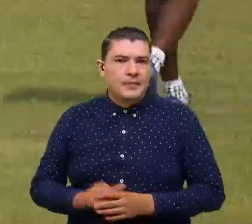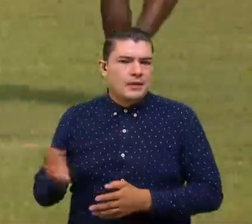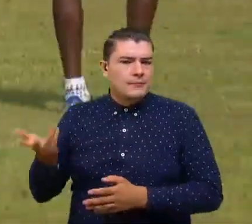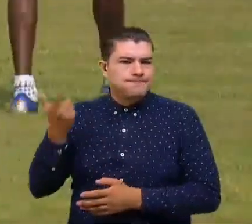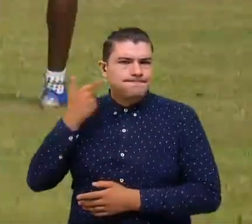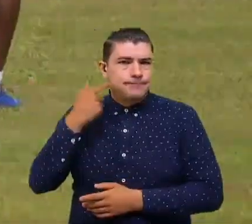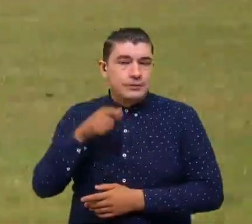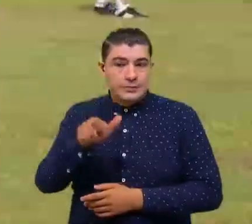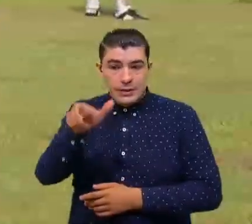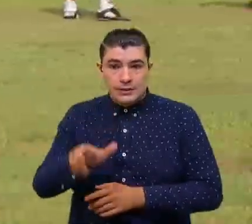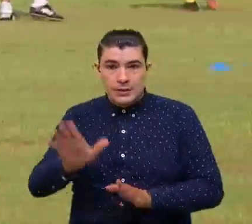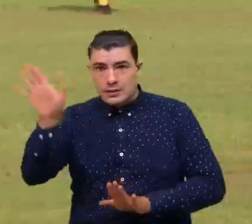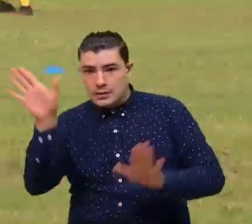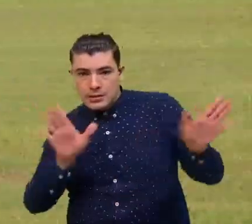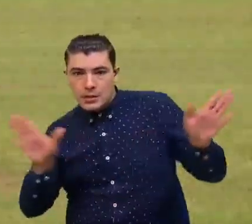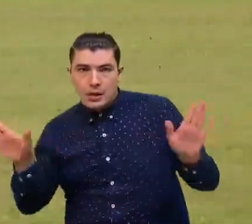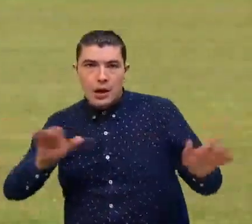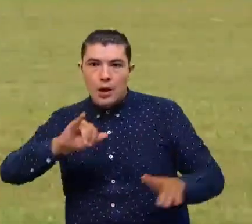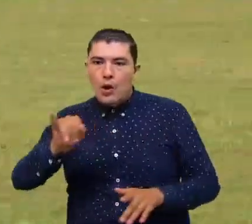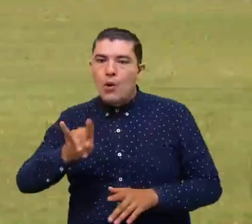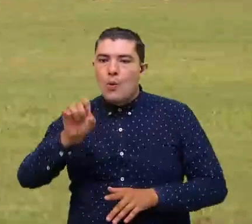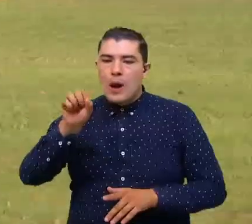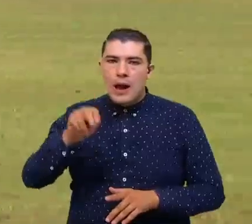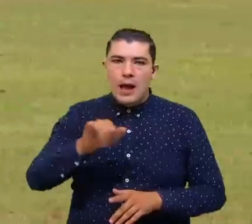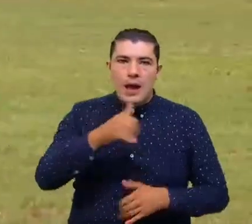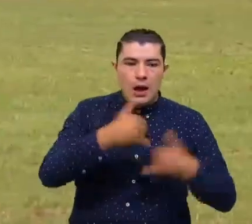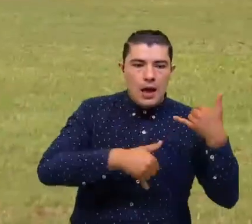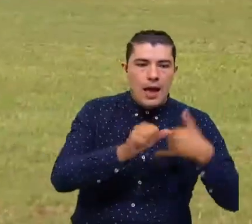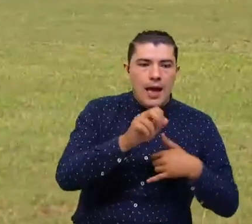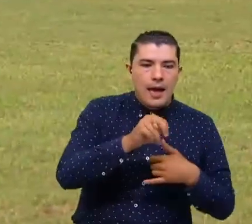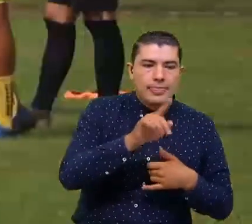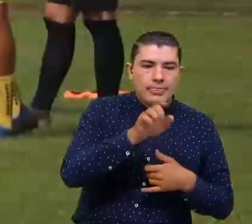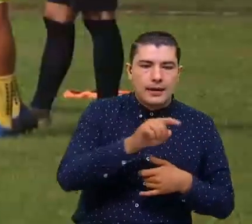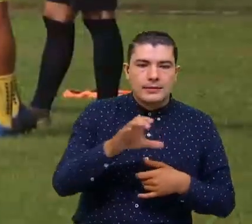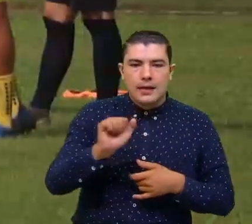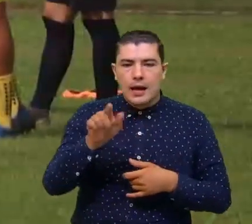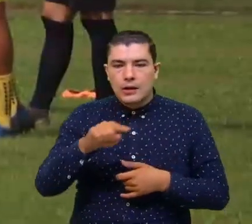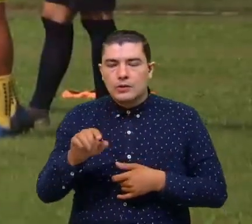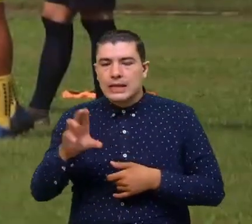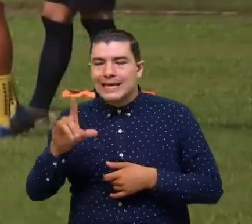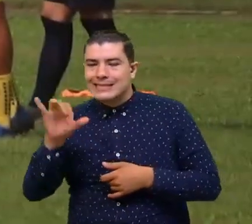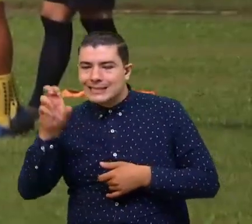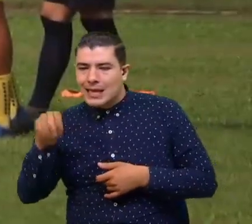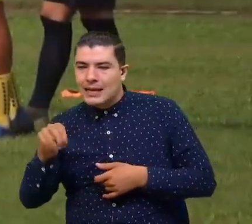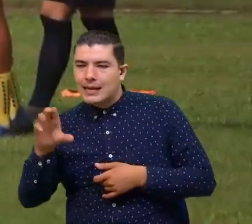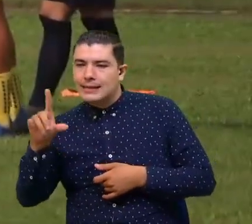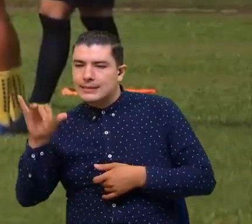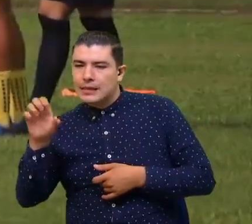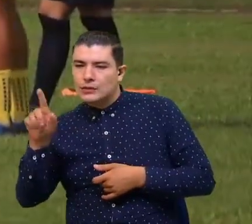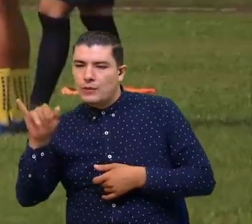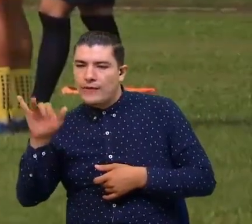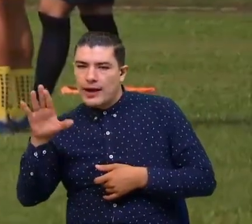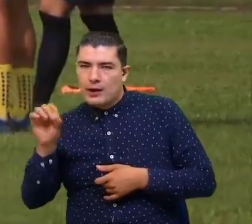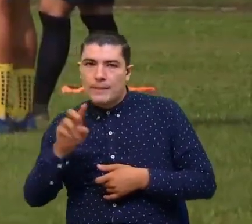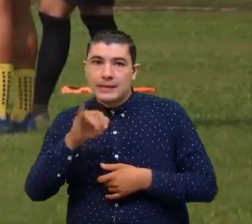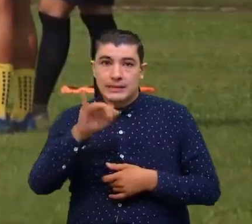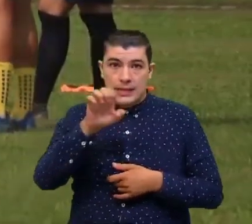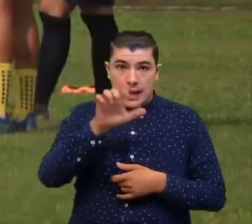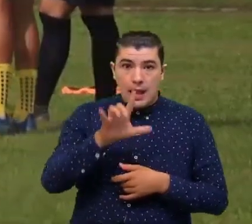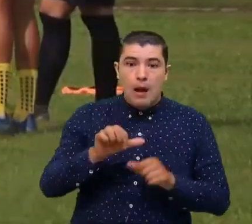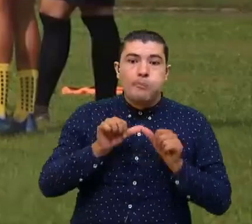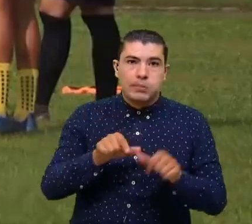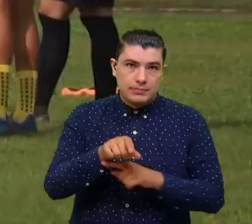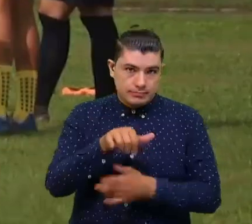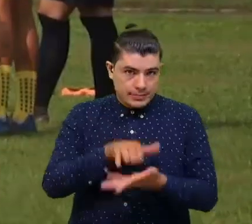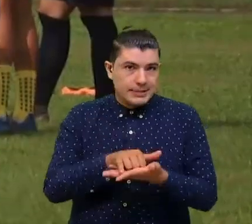el arquero juan camilo chaverra y los jugadores andrés felipe correa carlos senado cristian blanco cristian subero michel acosta y juan pabló sus vagas se